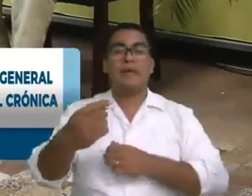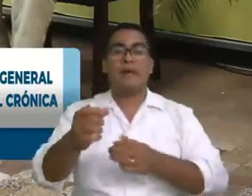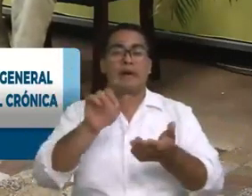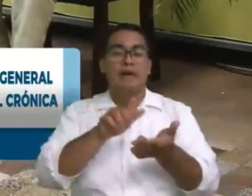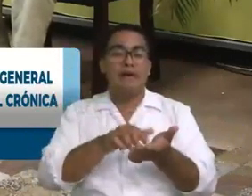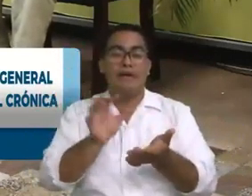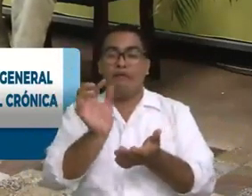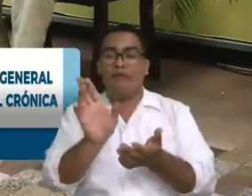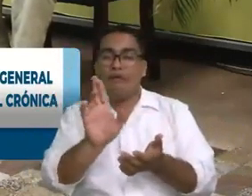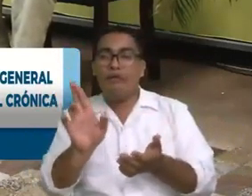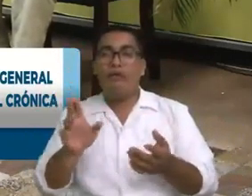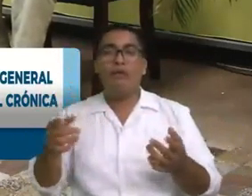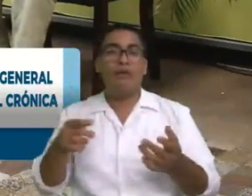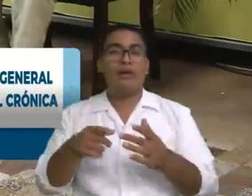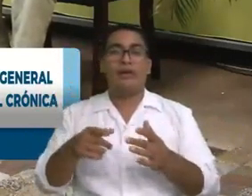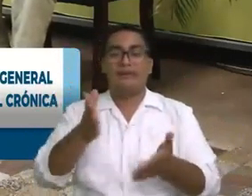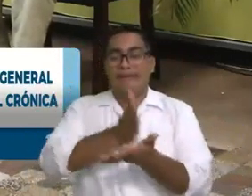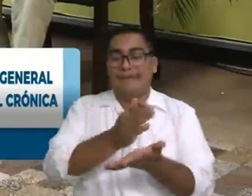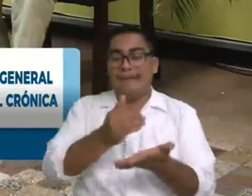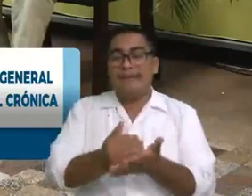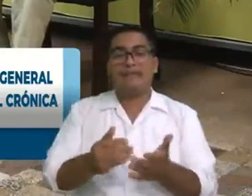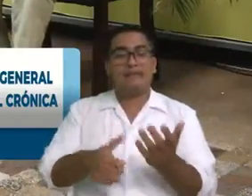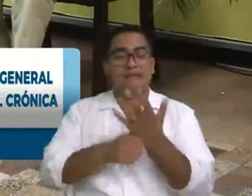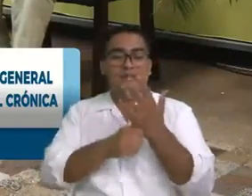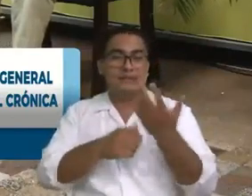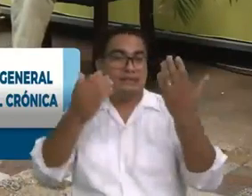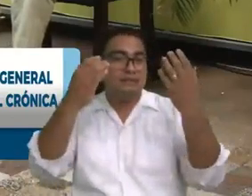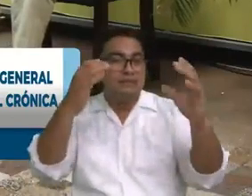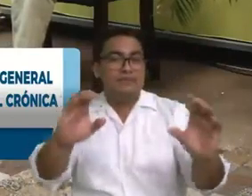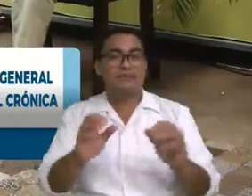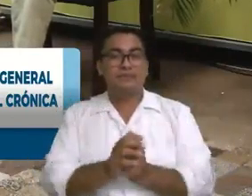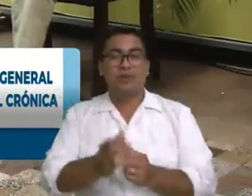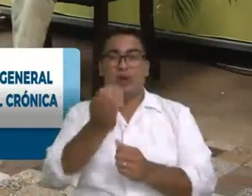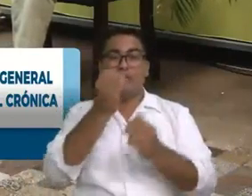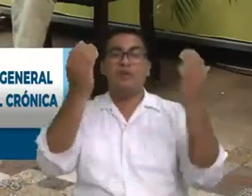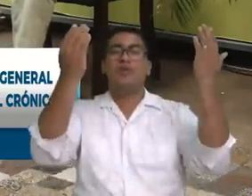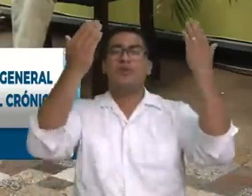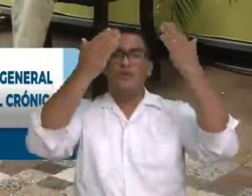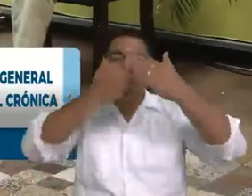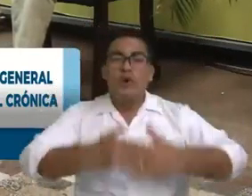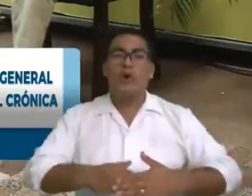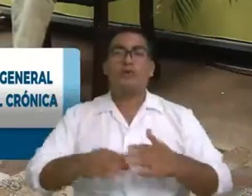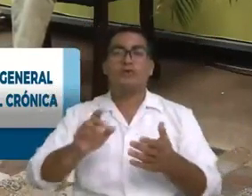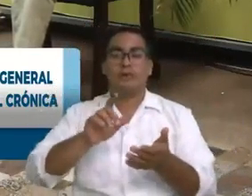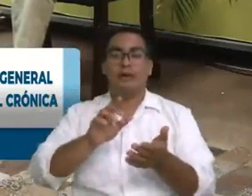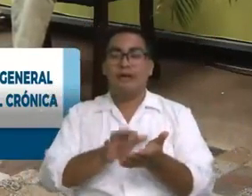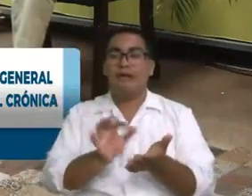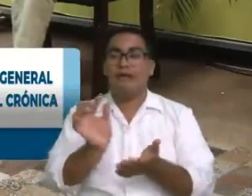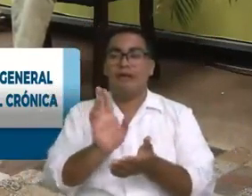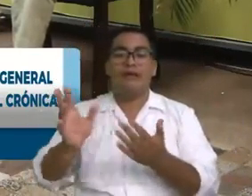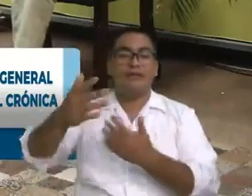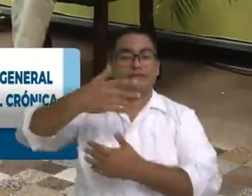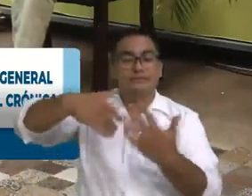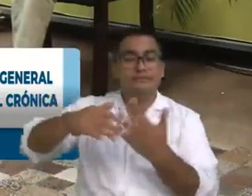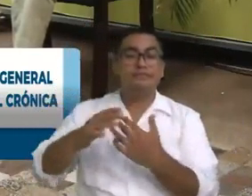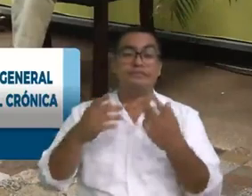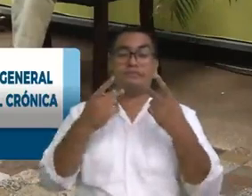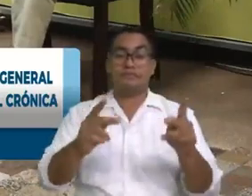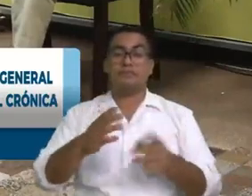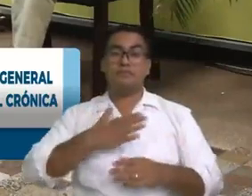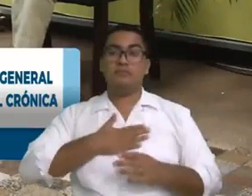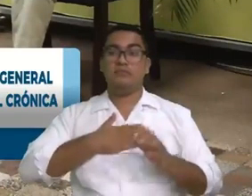alguna guarnición, guiso, queso, carne, si hay, ¿verdad? ¿Qué es lo que cenamos? También cenamos gallo pinto. Pero ¿cómo está mi organismo